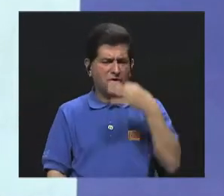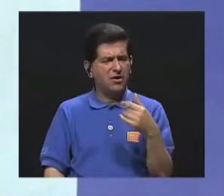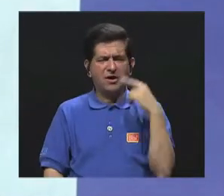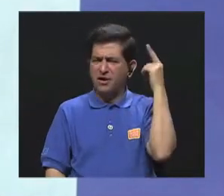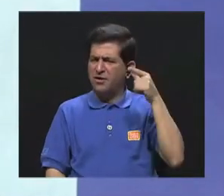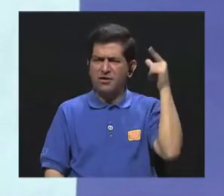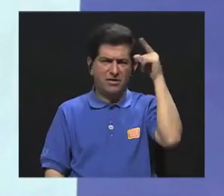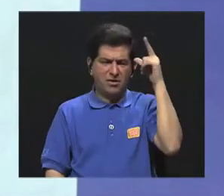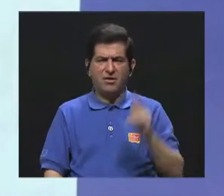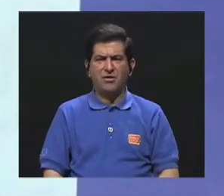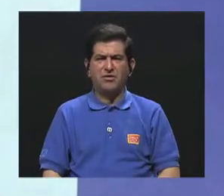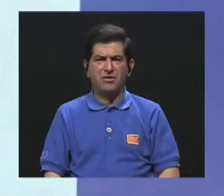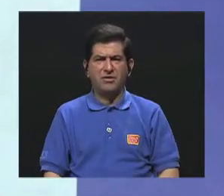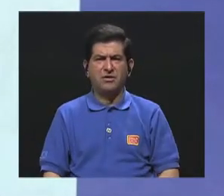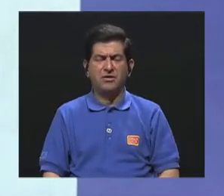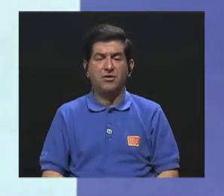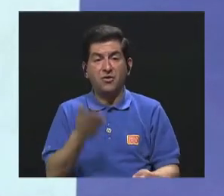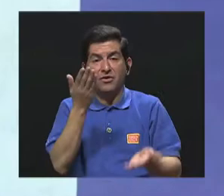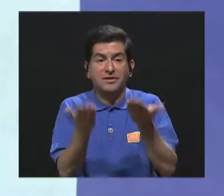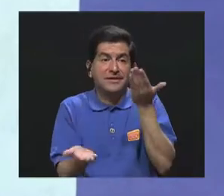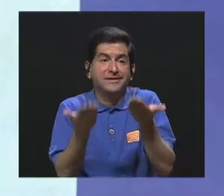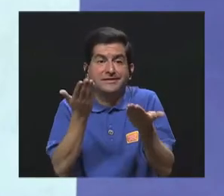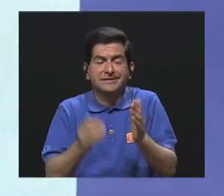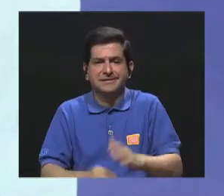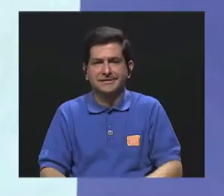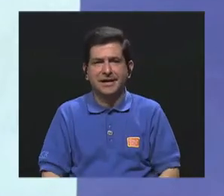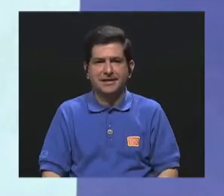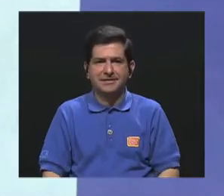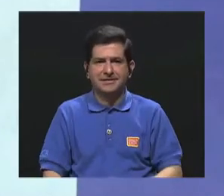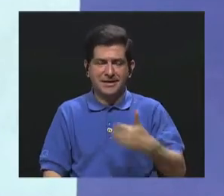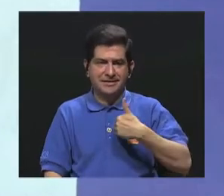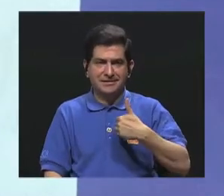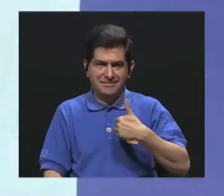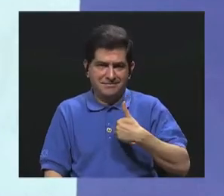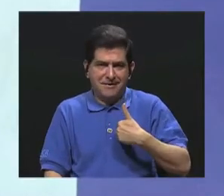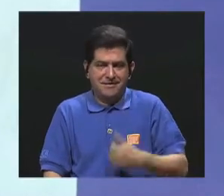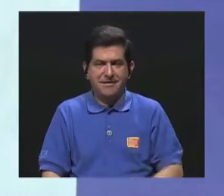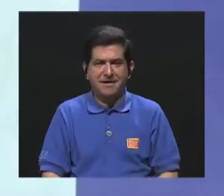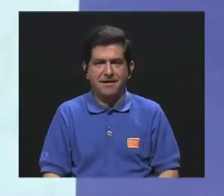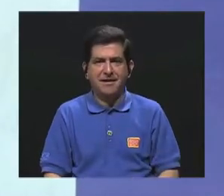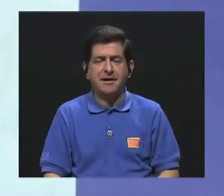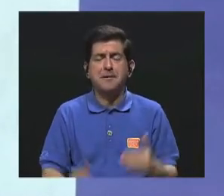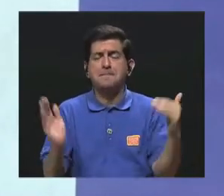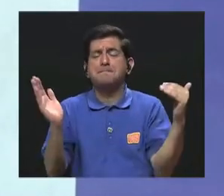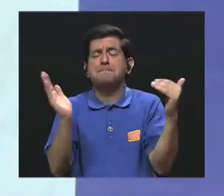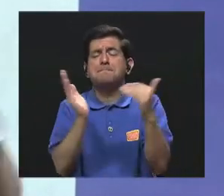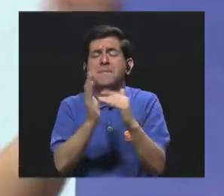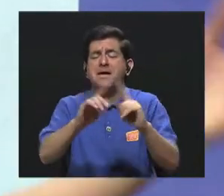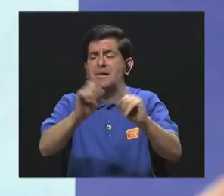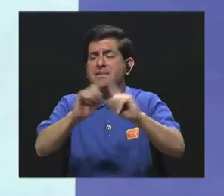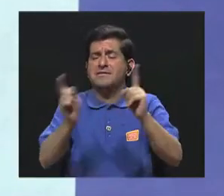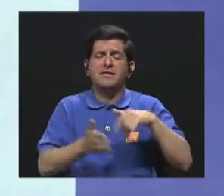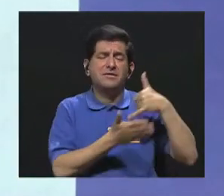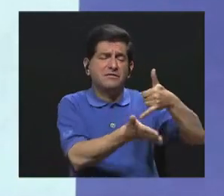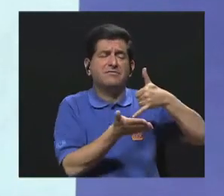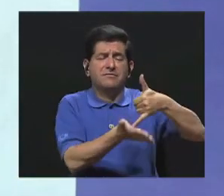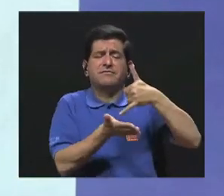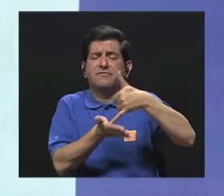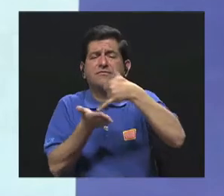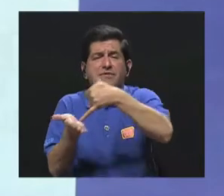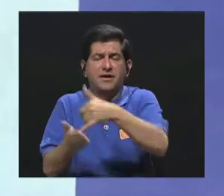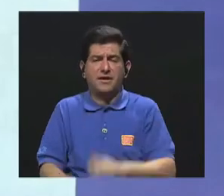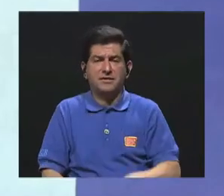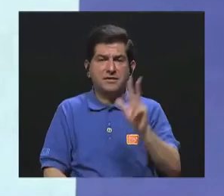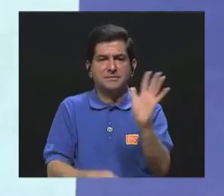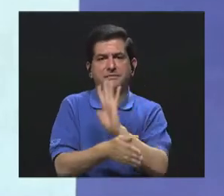absurdo que el documental... La especificidad. O sea, que, digamos, que hayan, sí, tantos, que hayan sí. como, digamos, sí, sí. miles de premios para